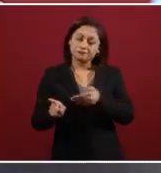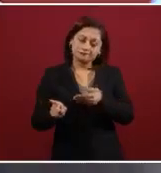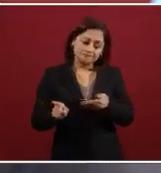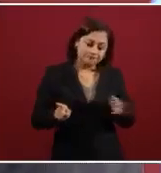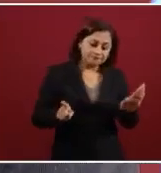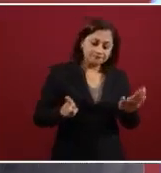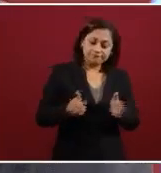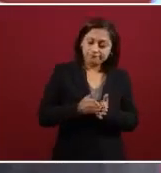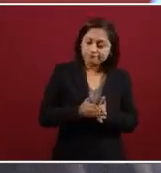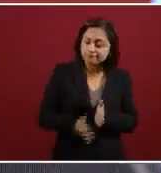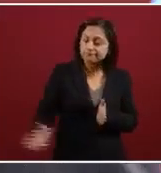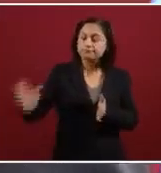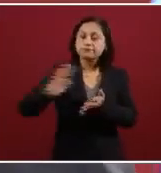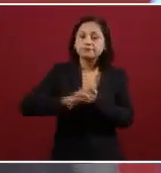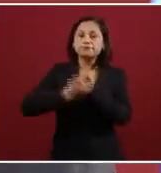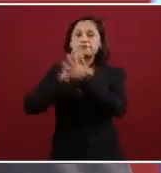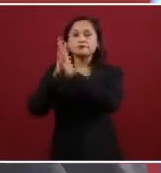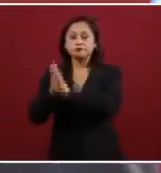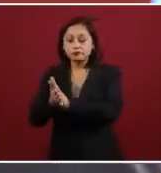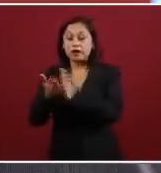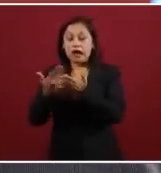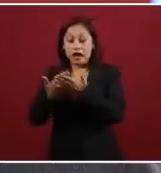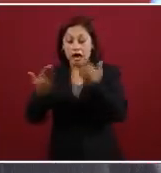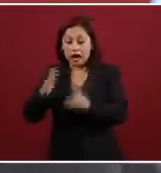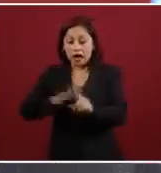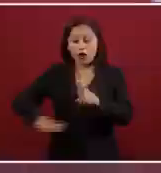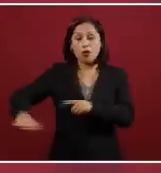que vamos a ser muy respetuosos de todos,